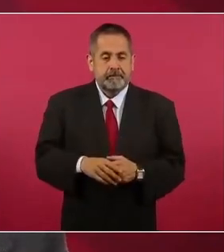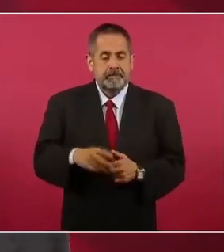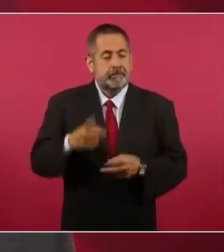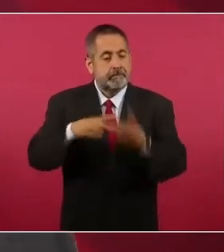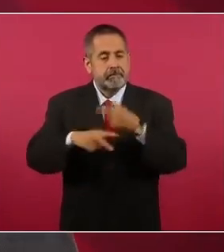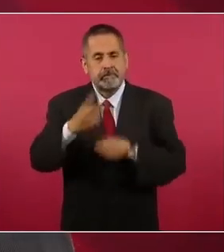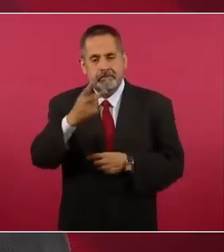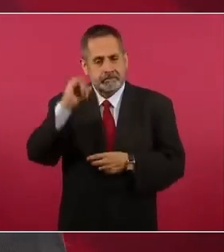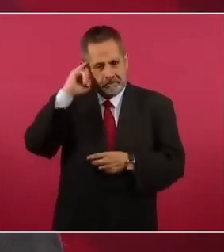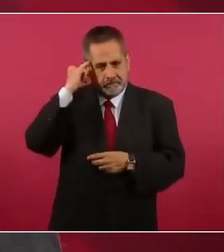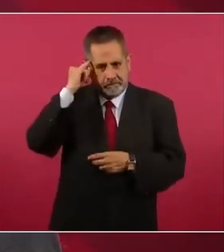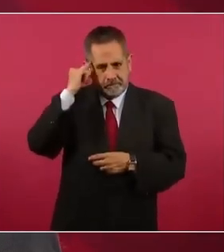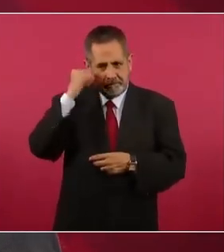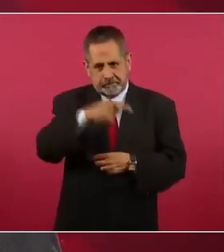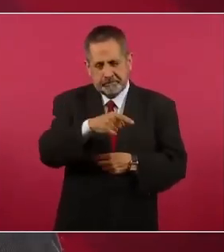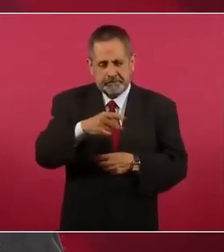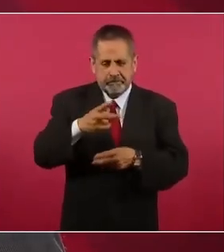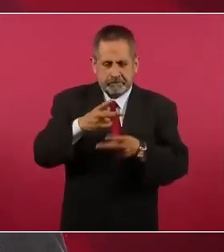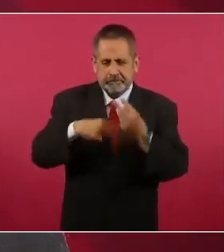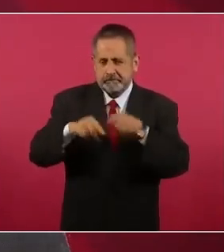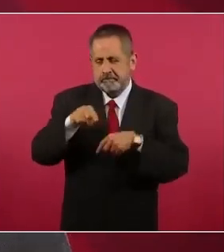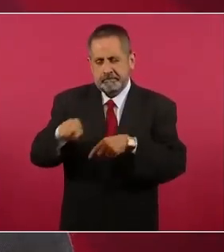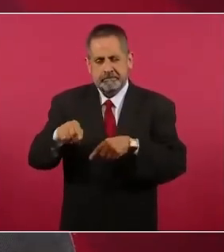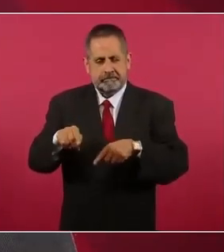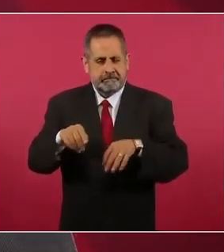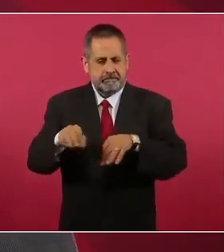campesinos a una carnicería.